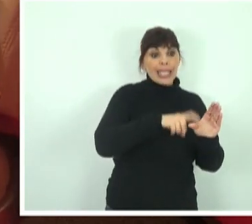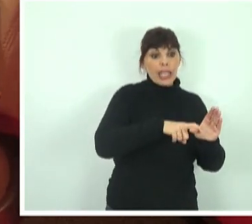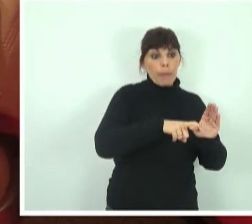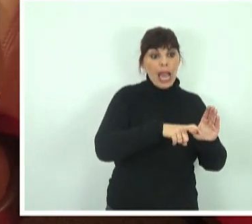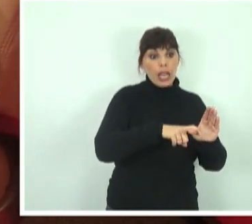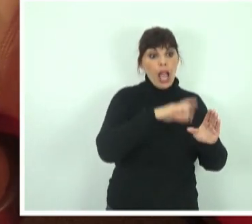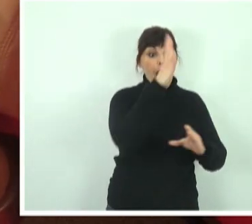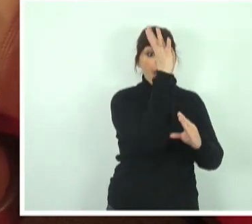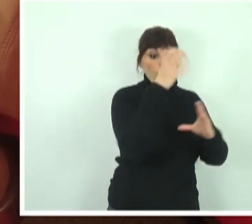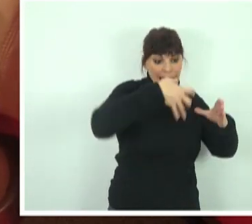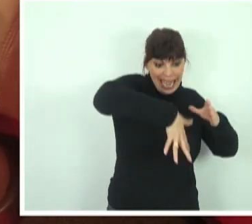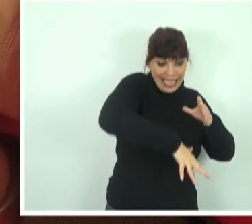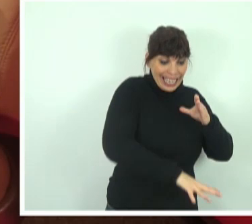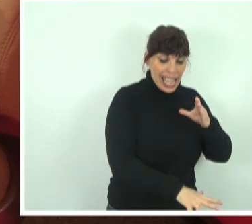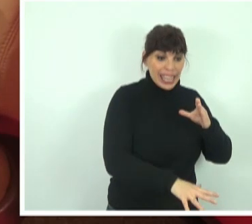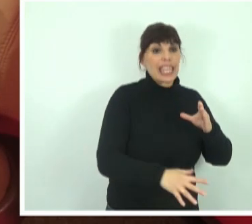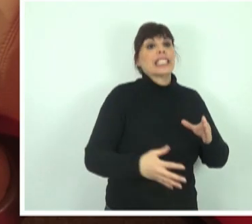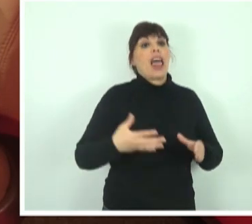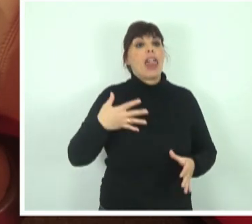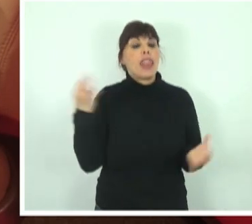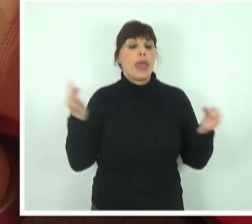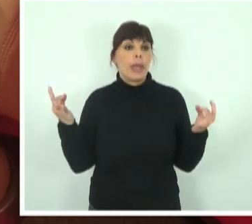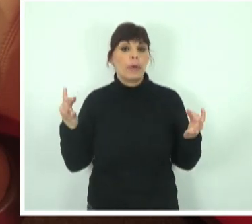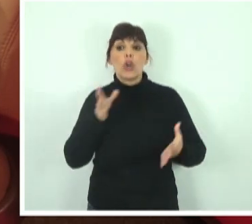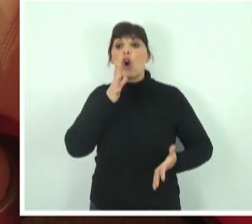promesas que solo el Señor le ha dado a la iglesia.